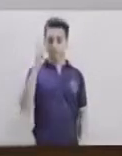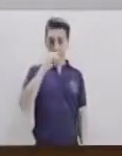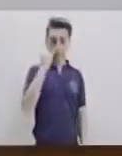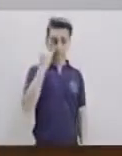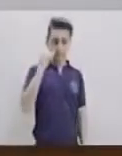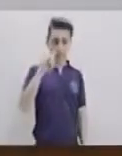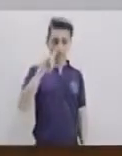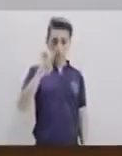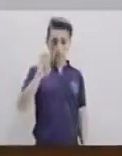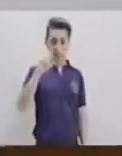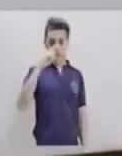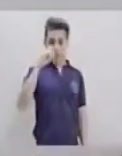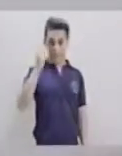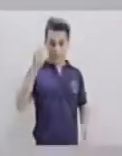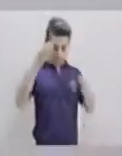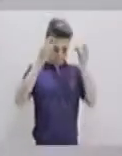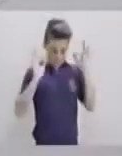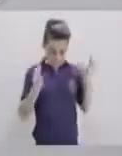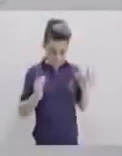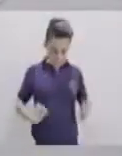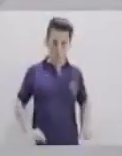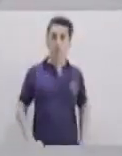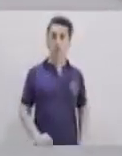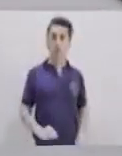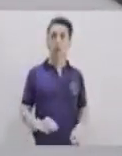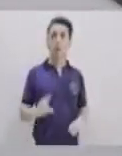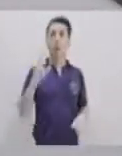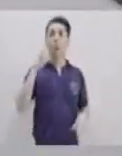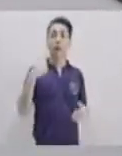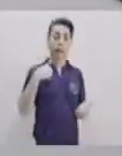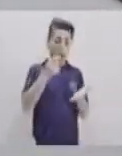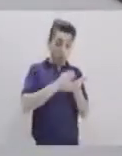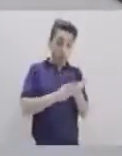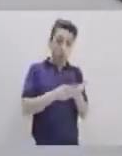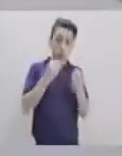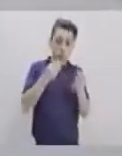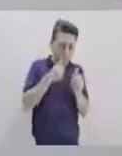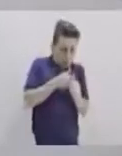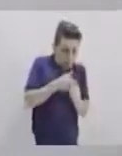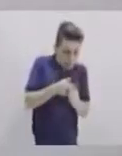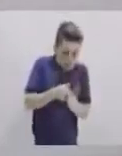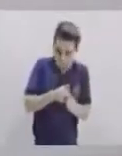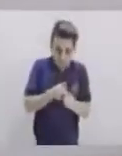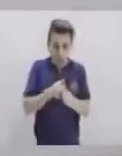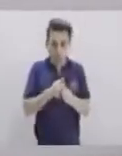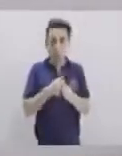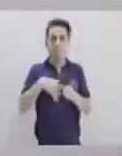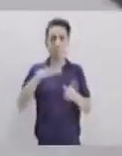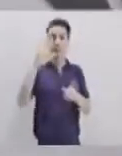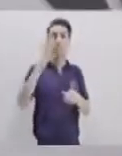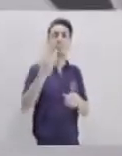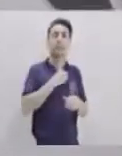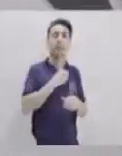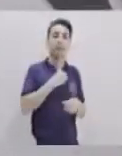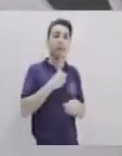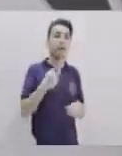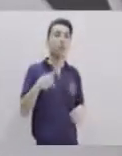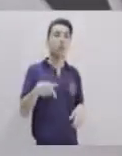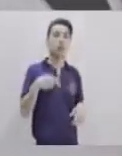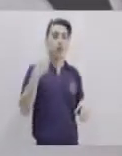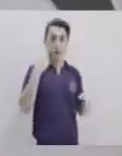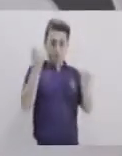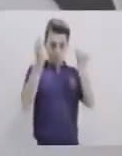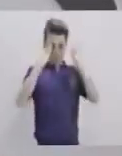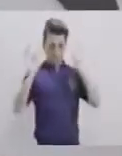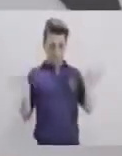realizar no vamos a entrar en mucho detalle en cuanto al trabajo que estamos realizando, ¿verdad? Sino que más que todo lo que nos interesa es trabajar